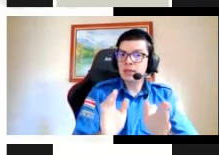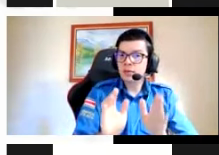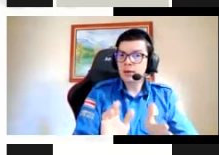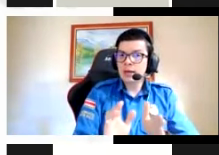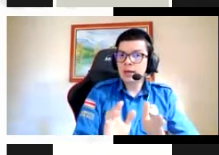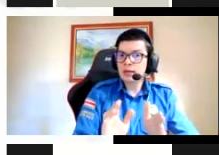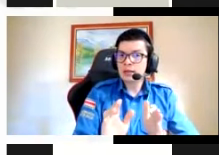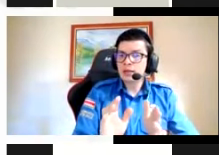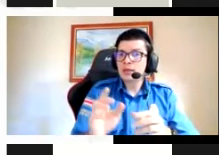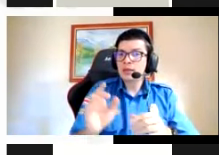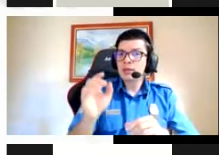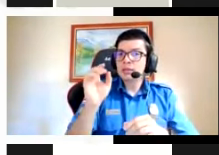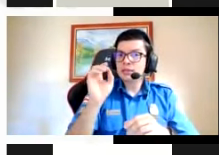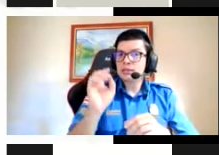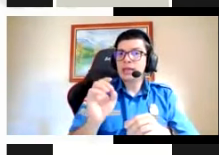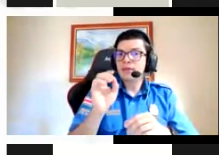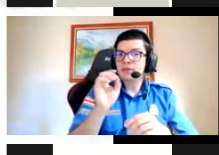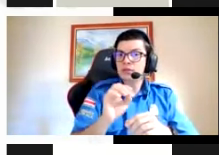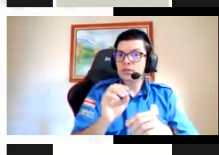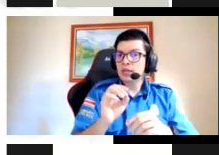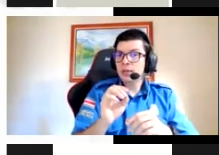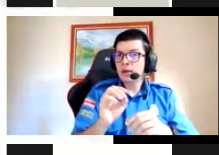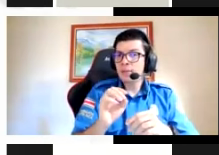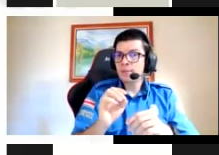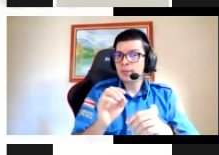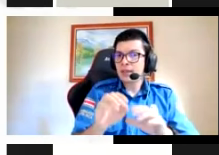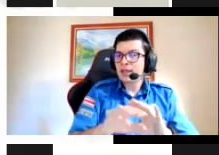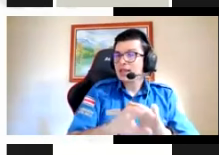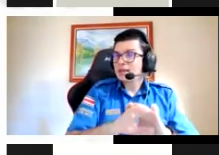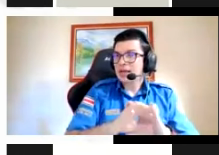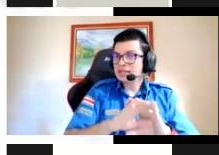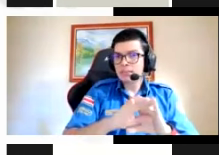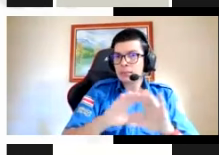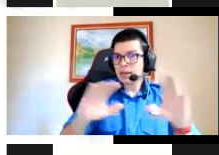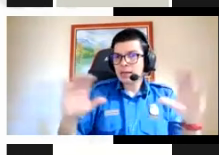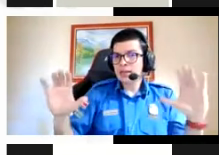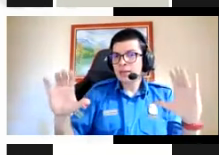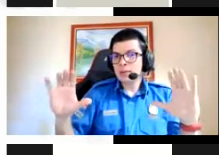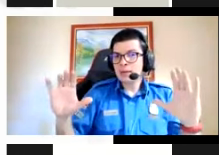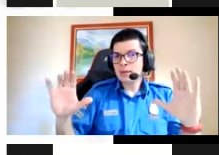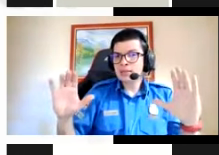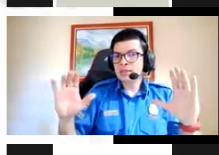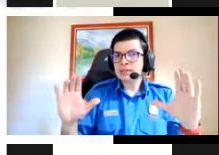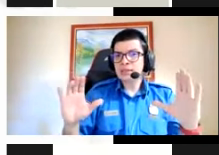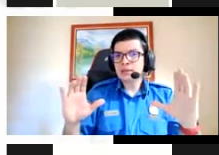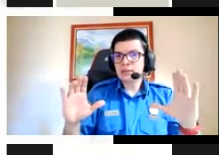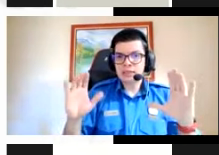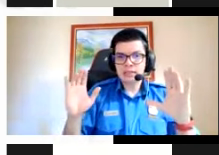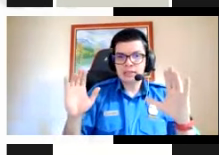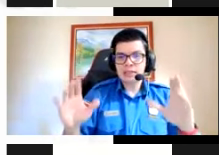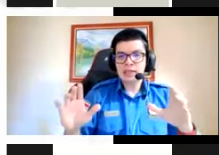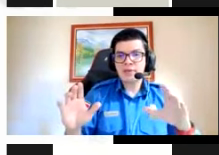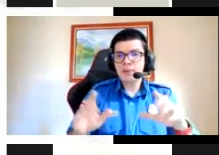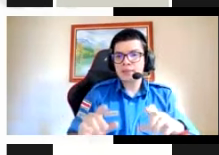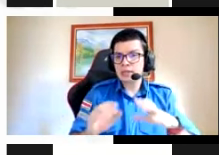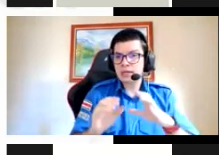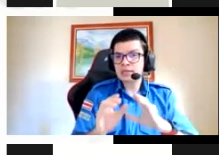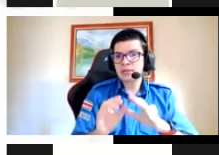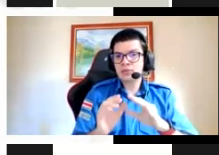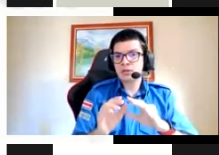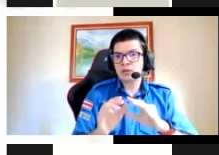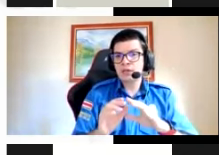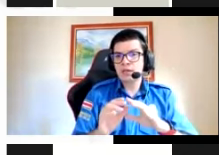este lugar si el edificio se quema? Así, de primera instancia, sin ni siquiera ver más allá